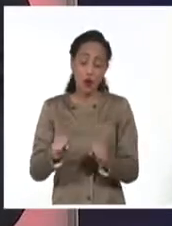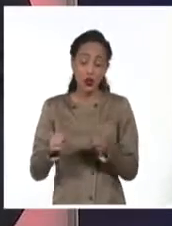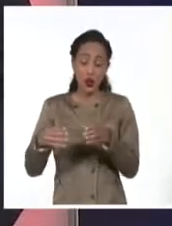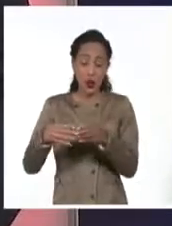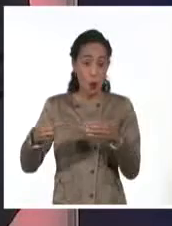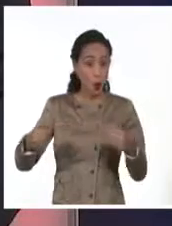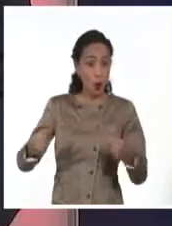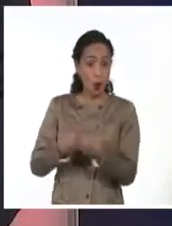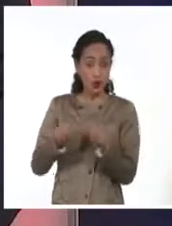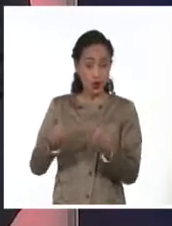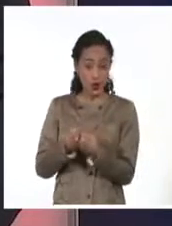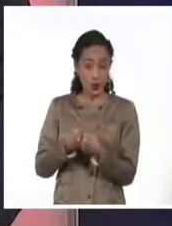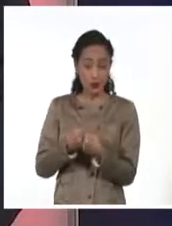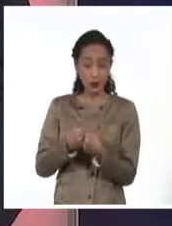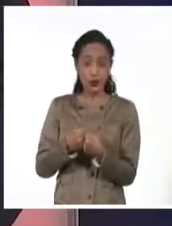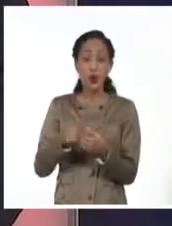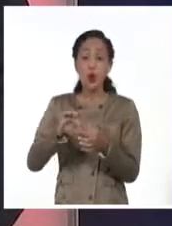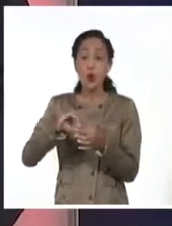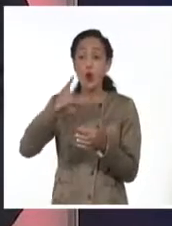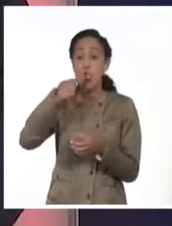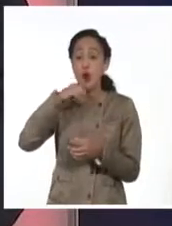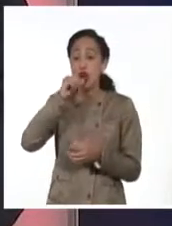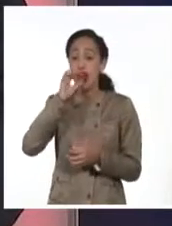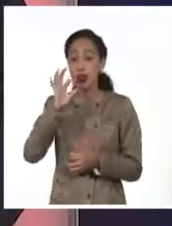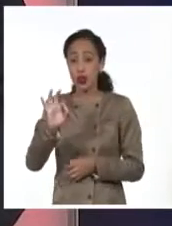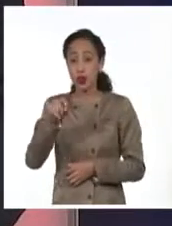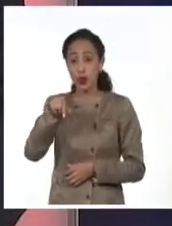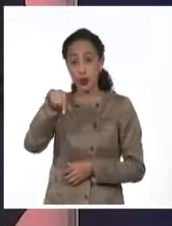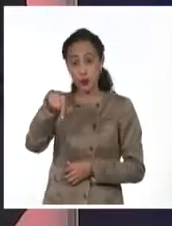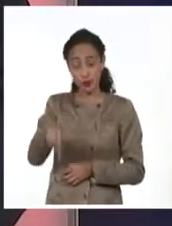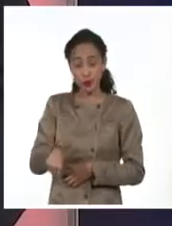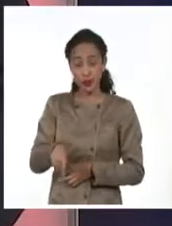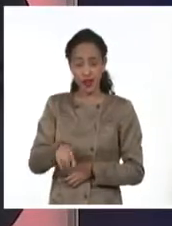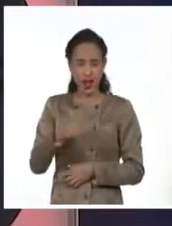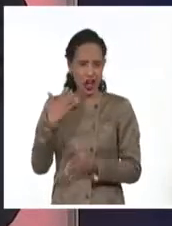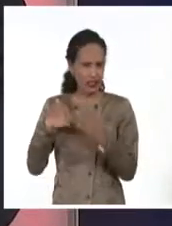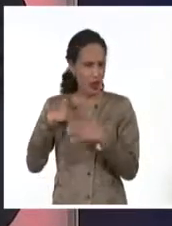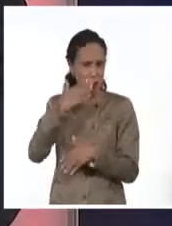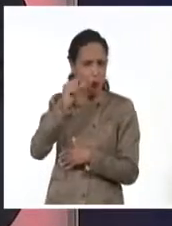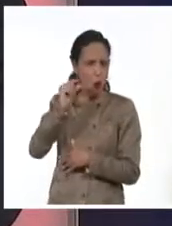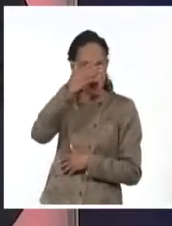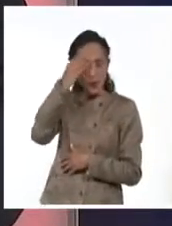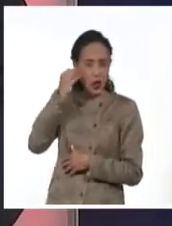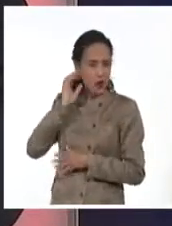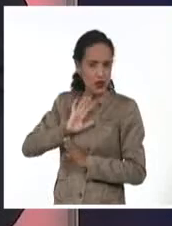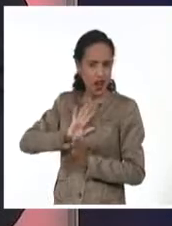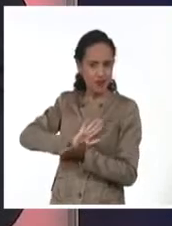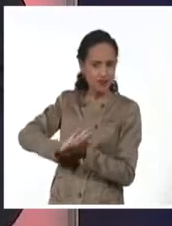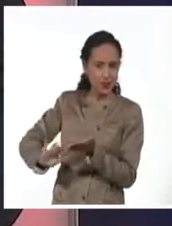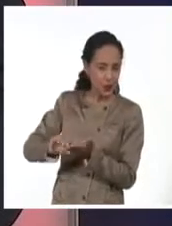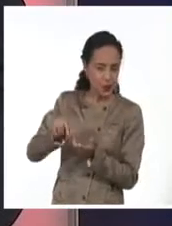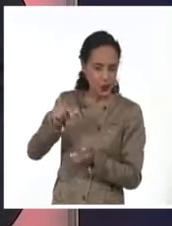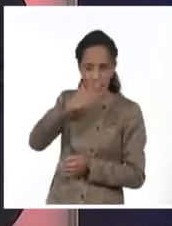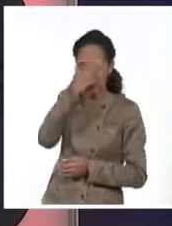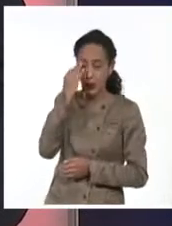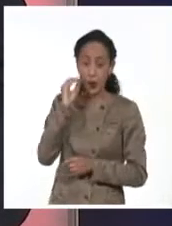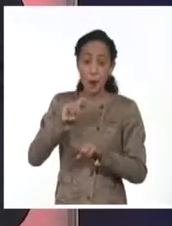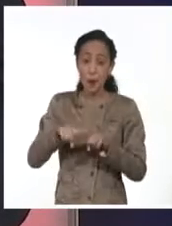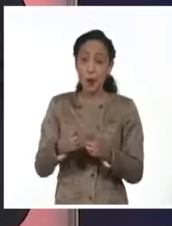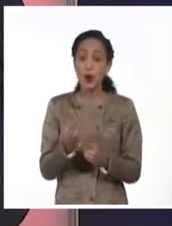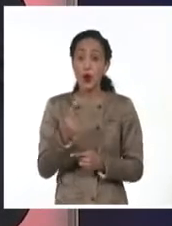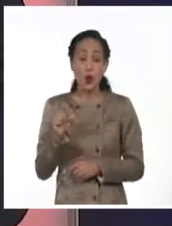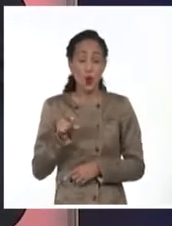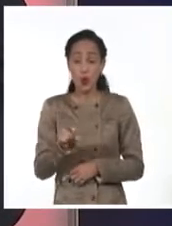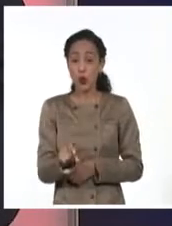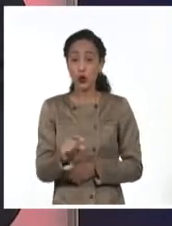La figura de Guaidó, que ya estaba en la funeraria, acaba de ser enterrada. Tanto es así que los últimos contactos de Estados